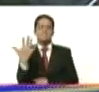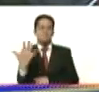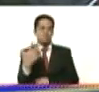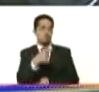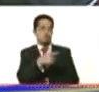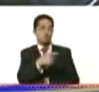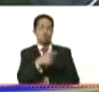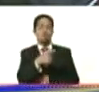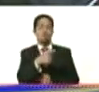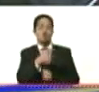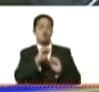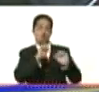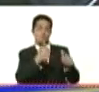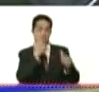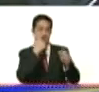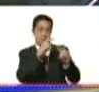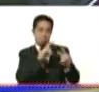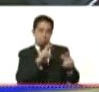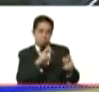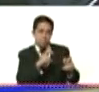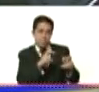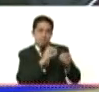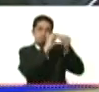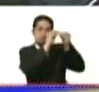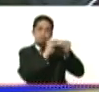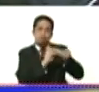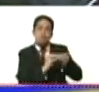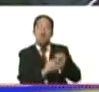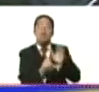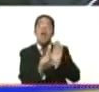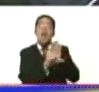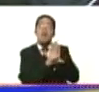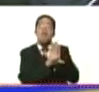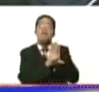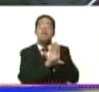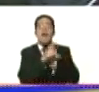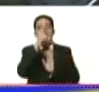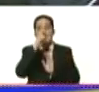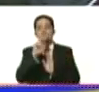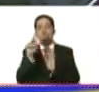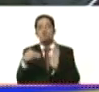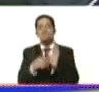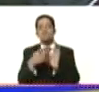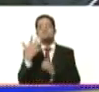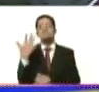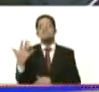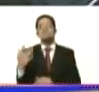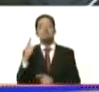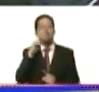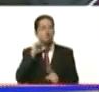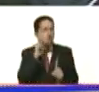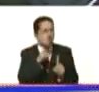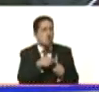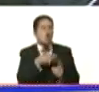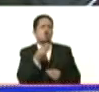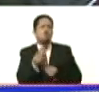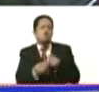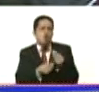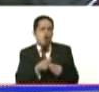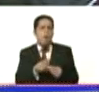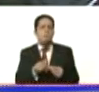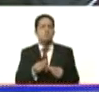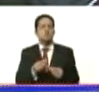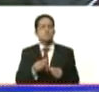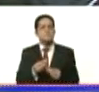de la Fuerza Armada en revolución, para fortalecer el poder militar de la nación,